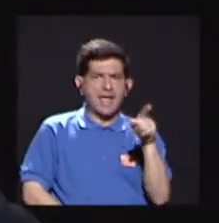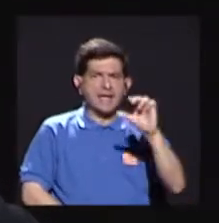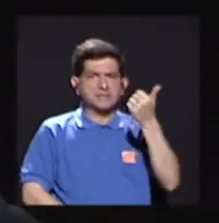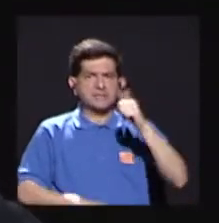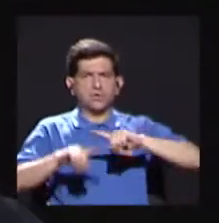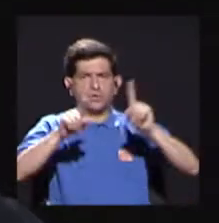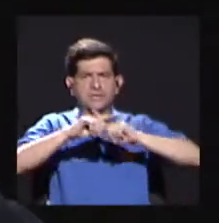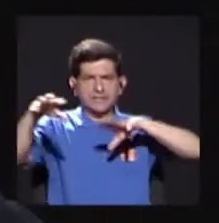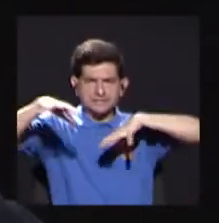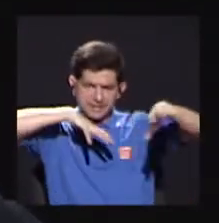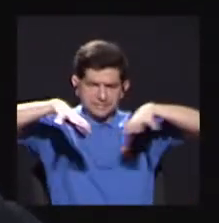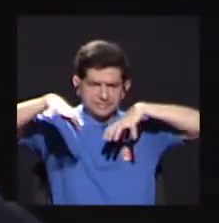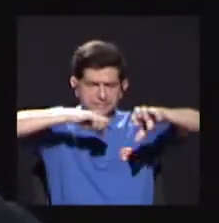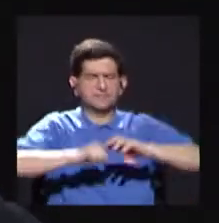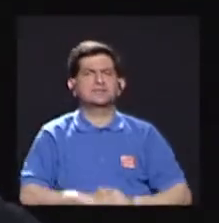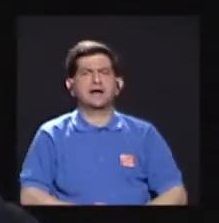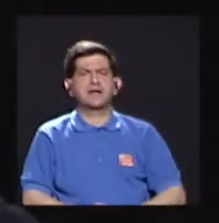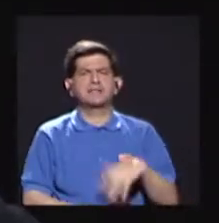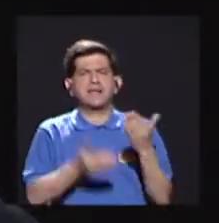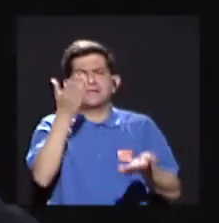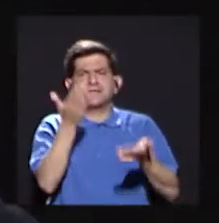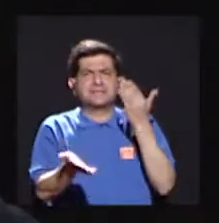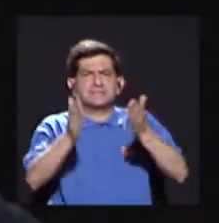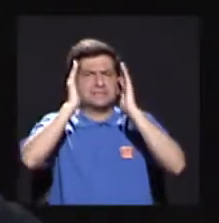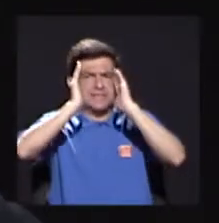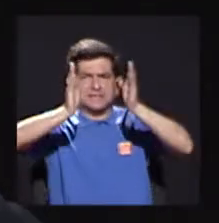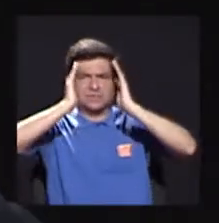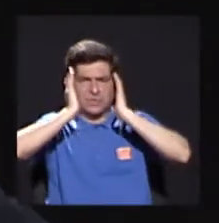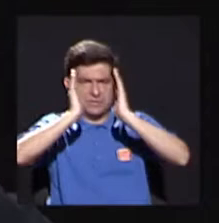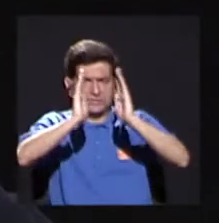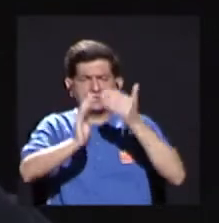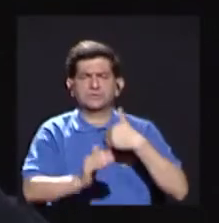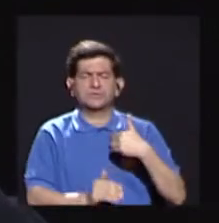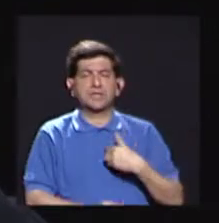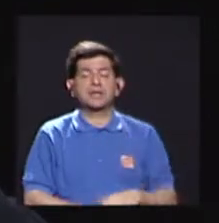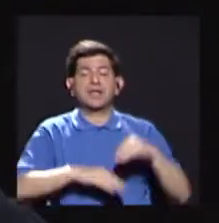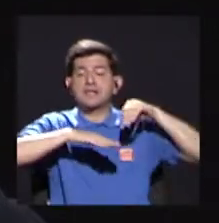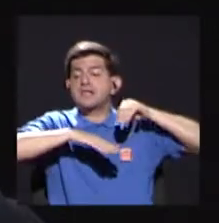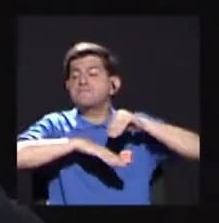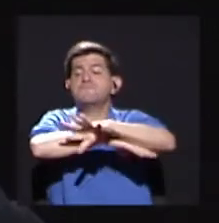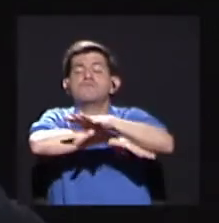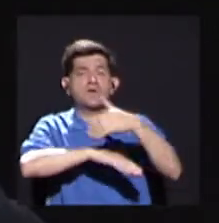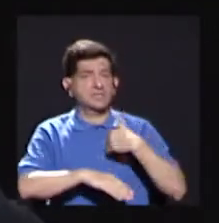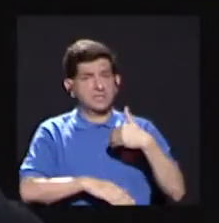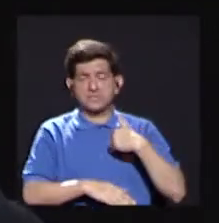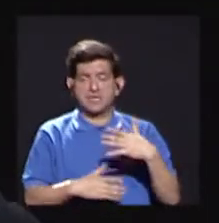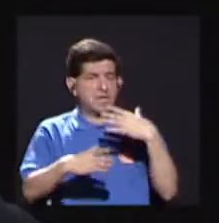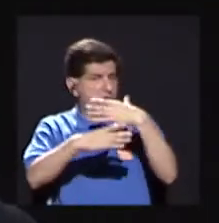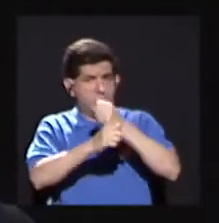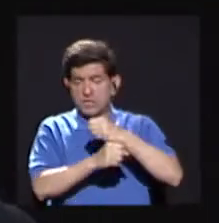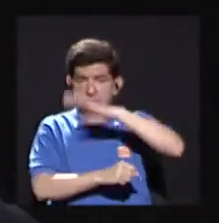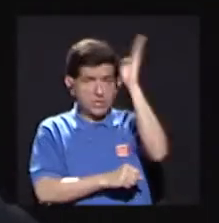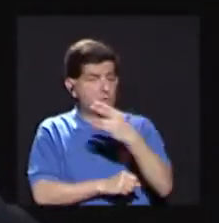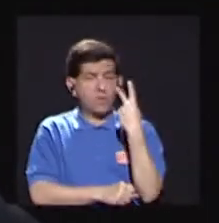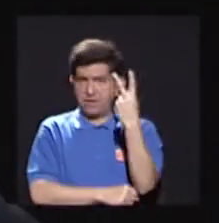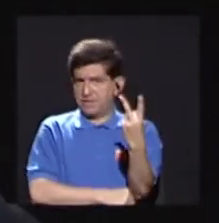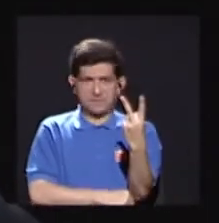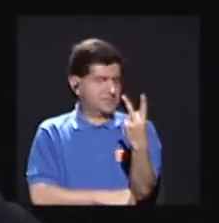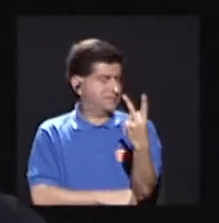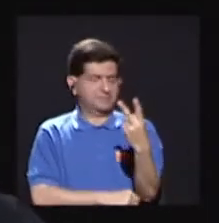acciones que han pasado quizás inadvertidas porque las consecuencias de no haberlas emprendido nunca se vieron